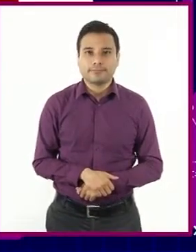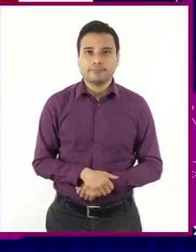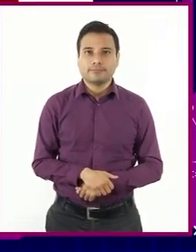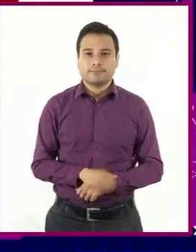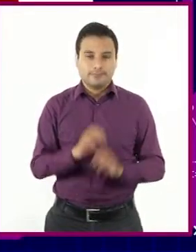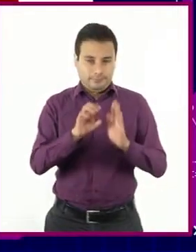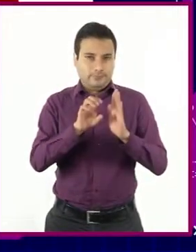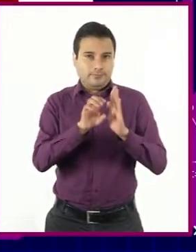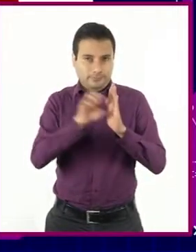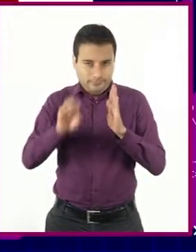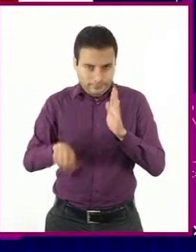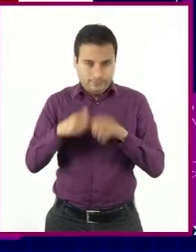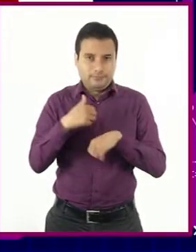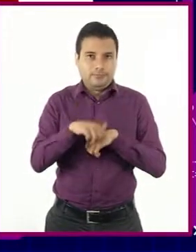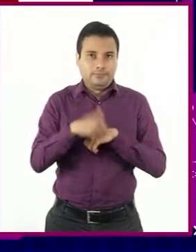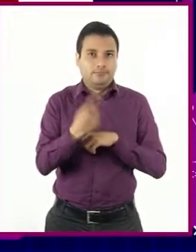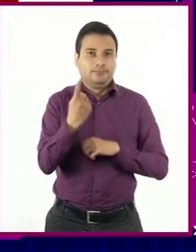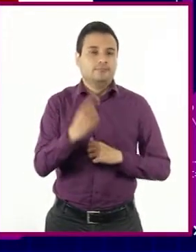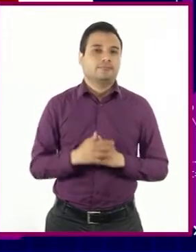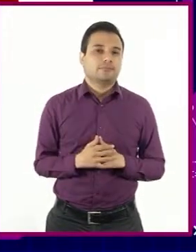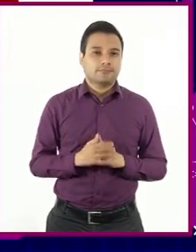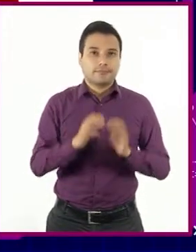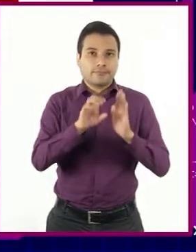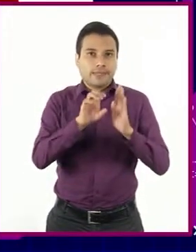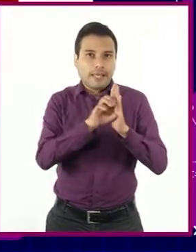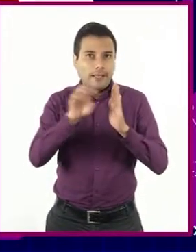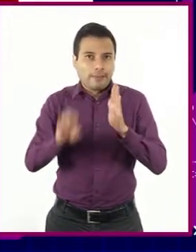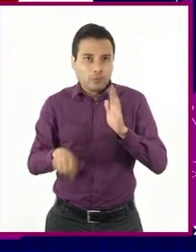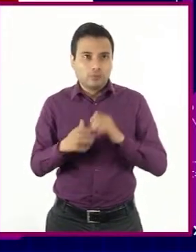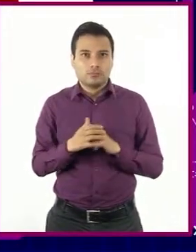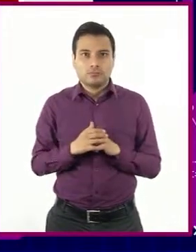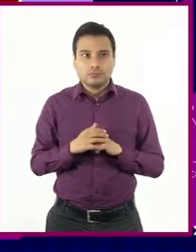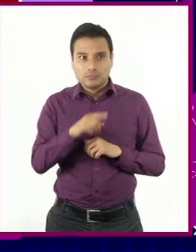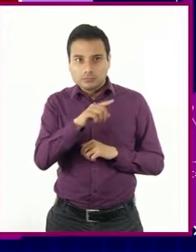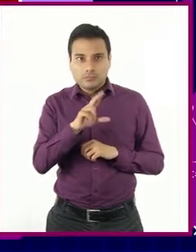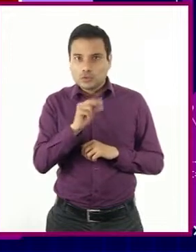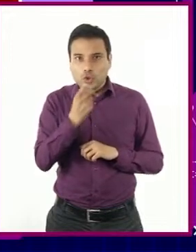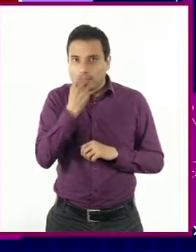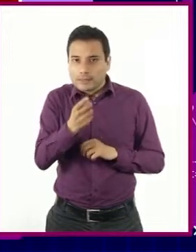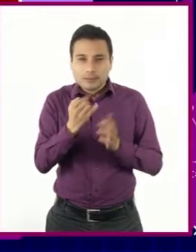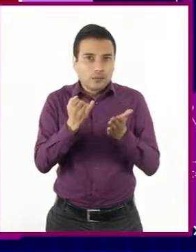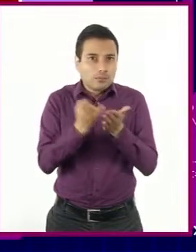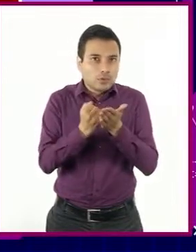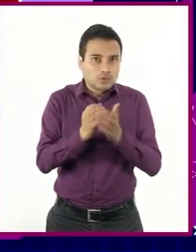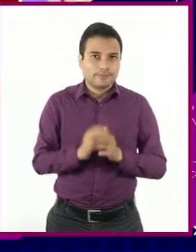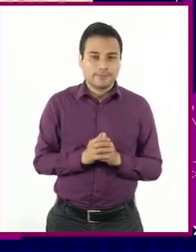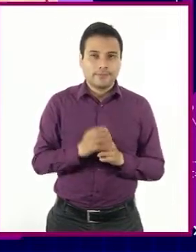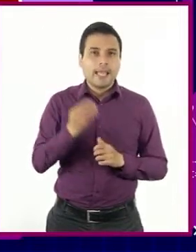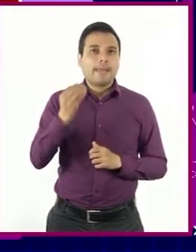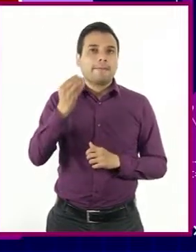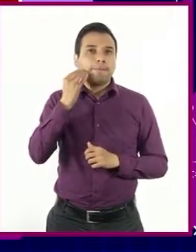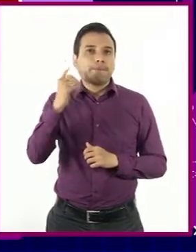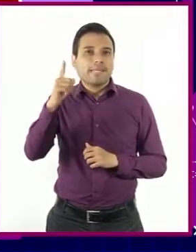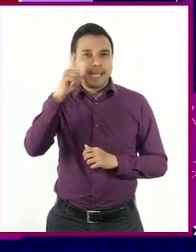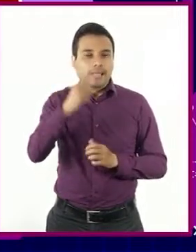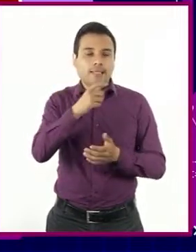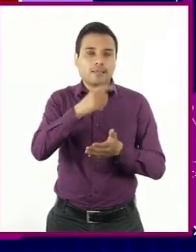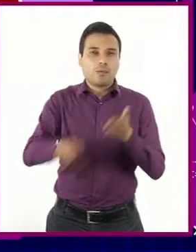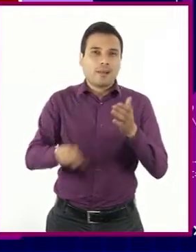Problema 1. Cuando el precio no incluye el IVA. Miguel quiere comprar un juguete que